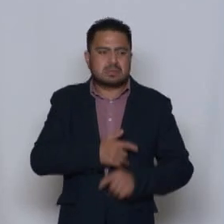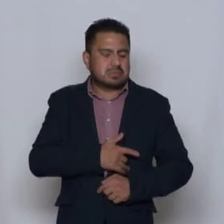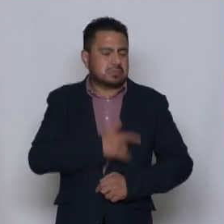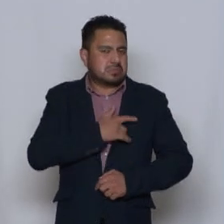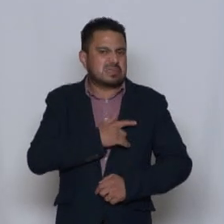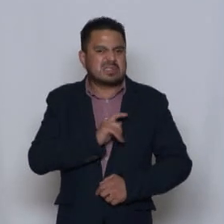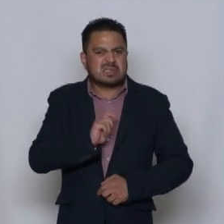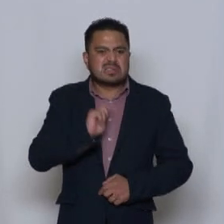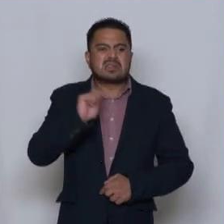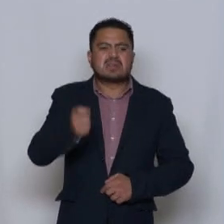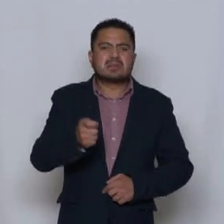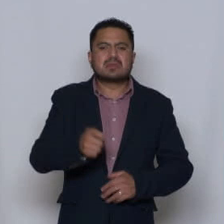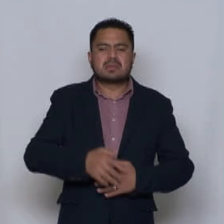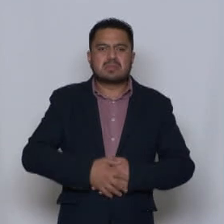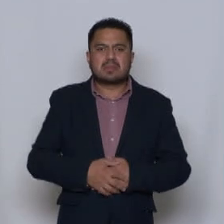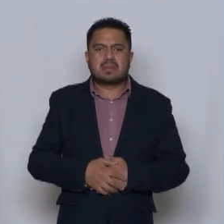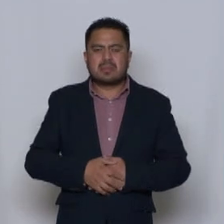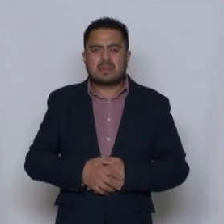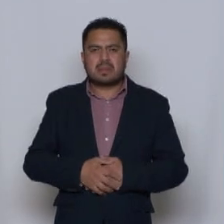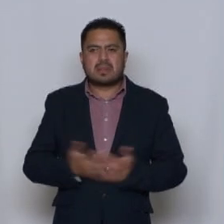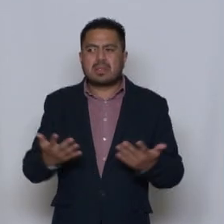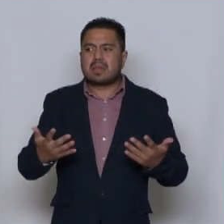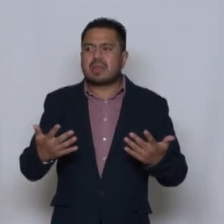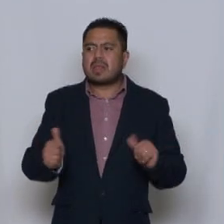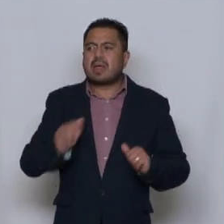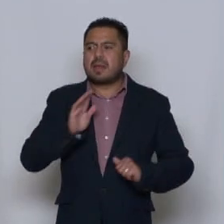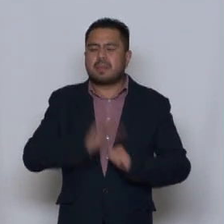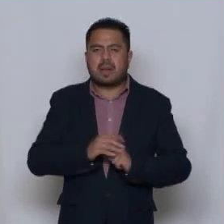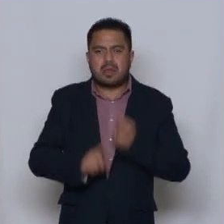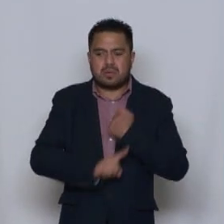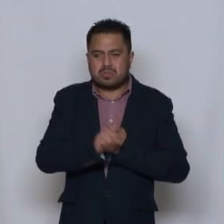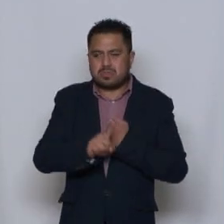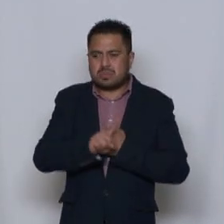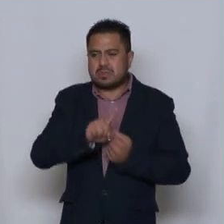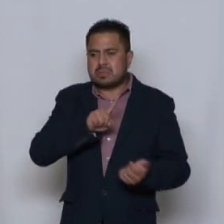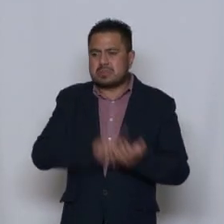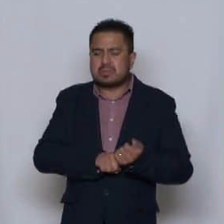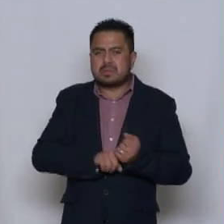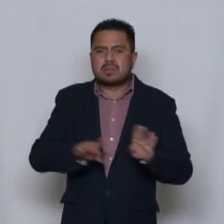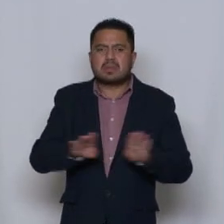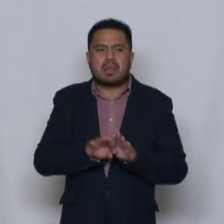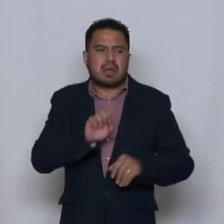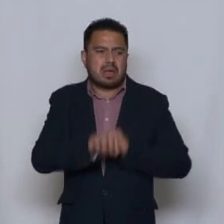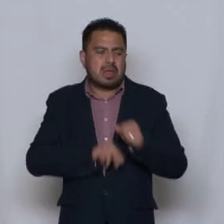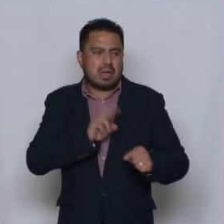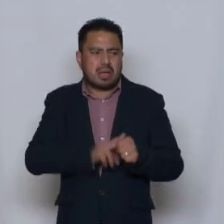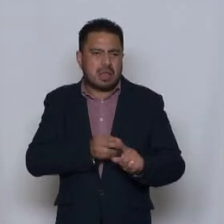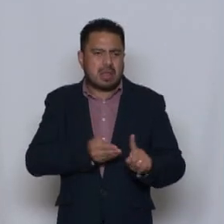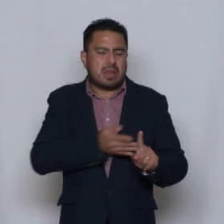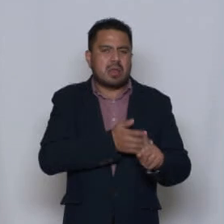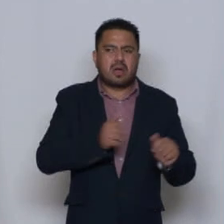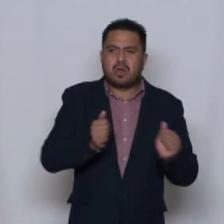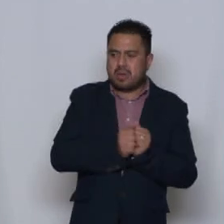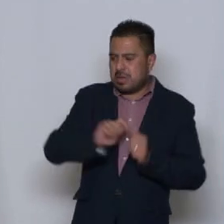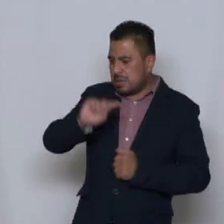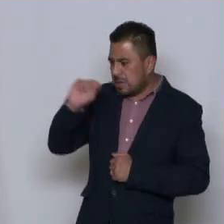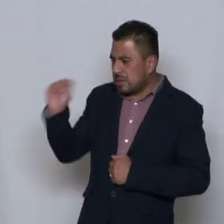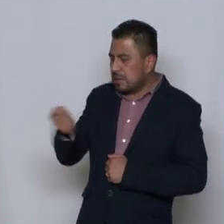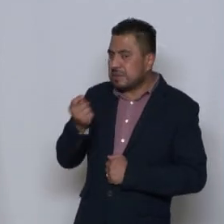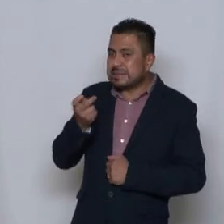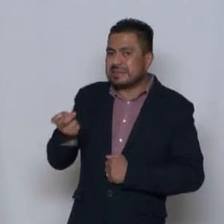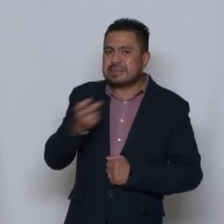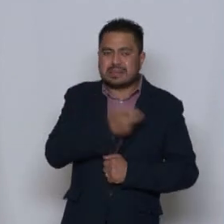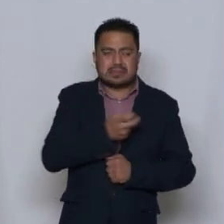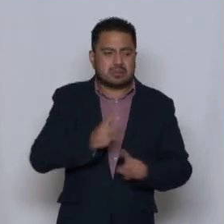de que son ya soluciones, digamos, en un caso de la naturaleza y en otro caso tecnológica, que son